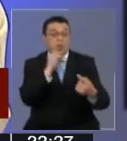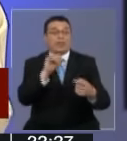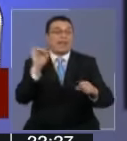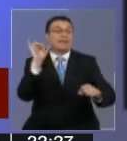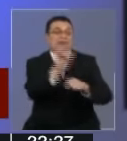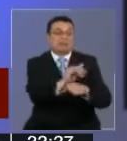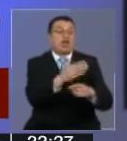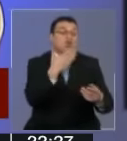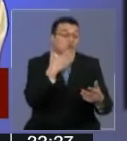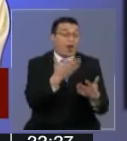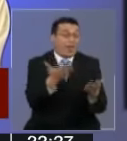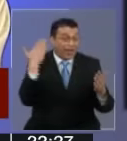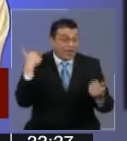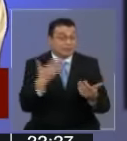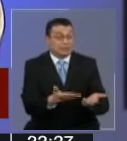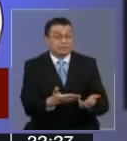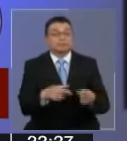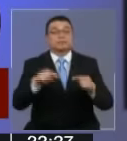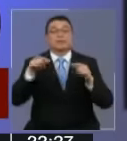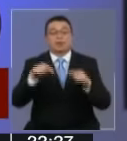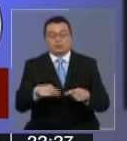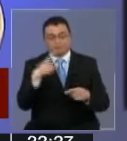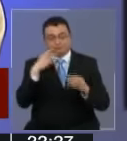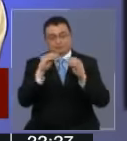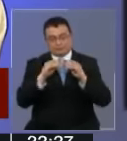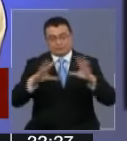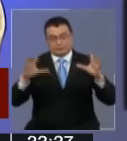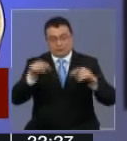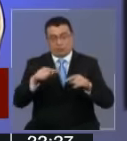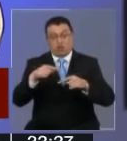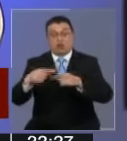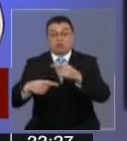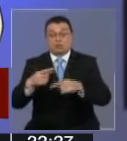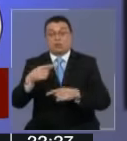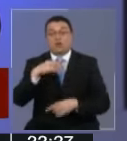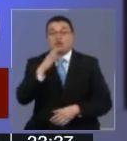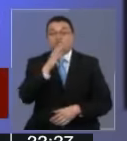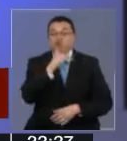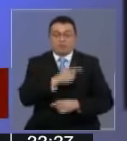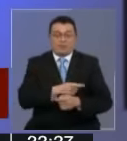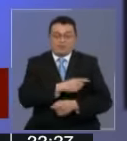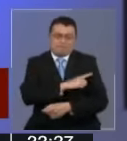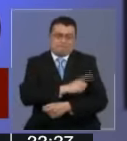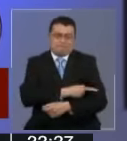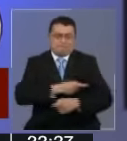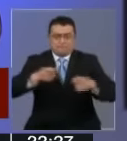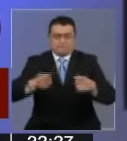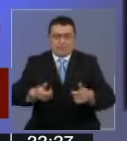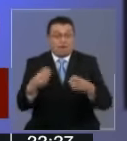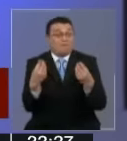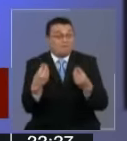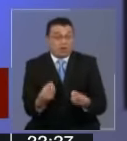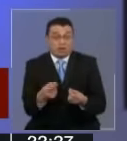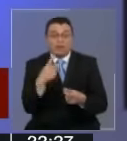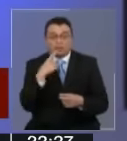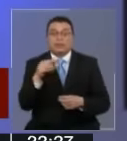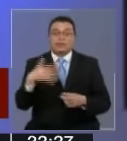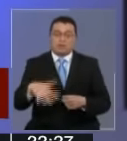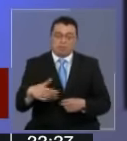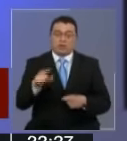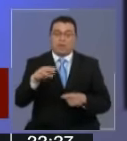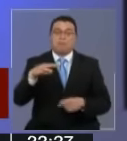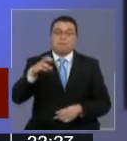Por tanto, aquí queda bastante claro que hay una continuidad de la incapacidad de afrontar problemas sociales de un modo sustantivo, y eso también es parte de nuestro